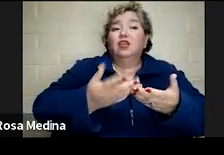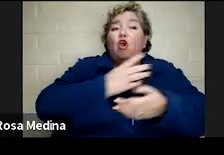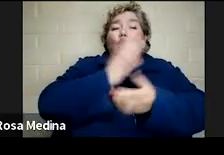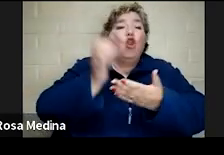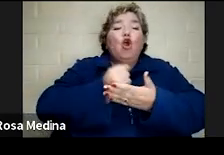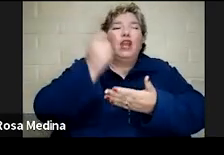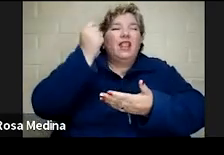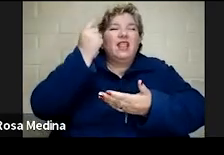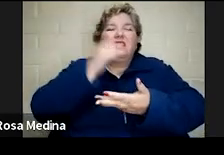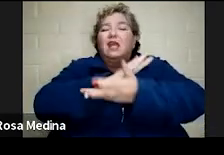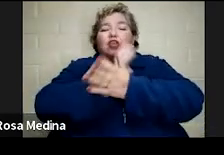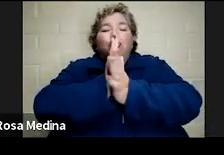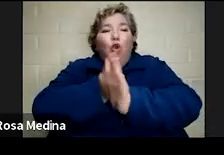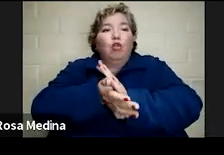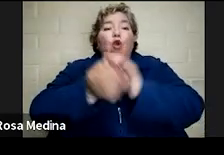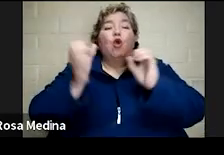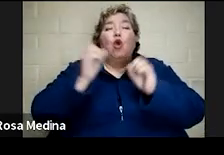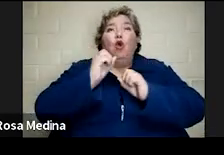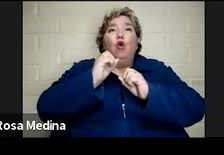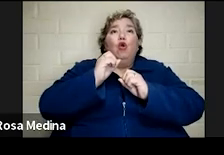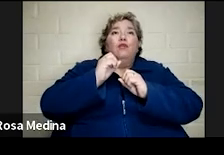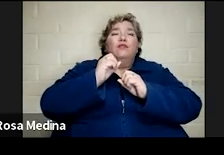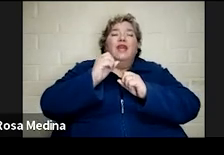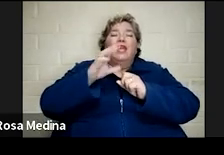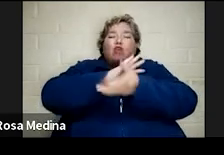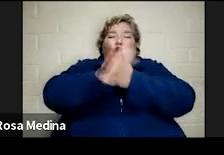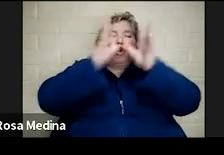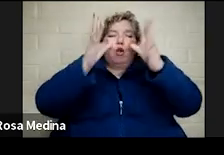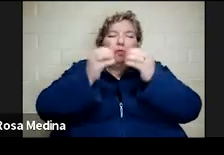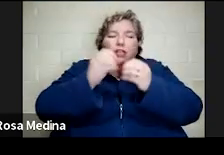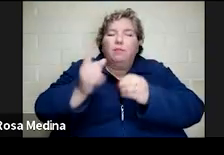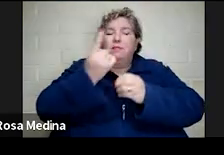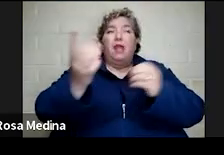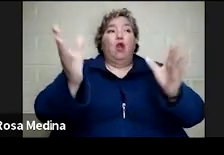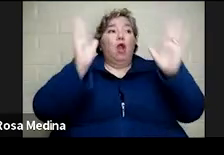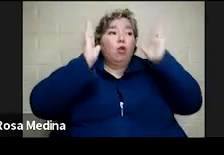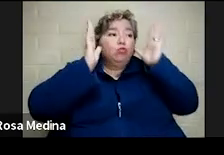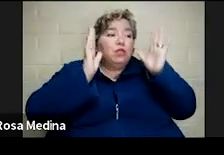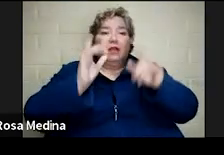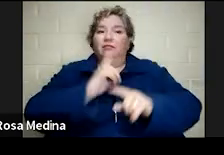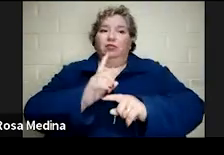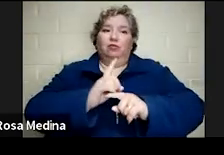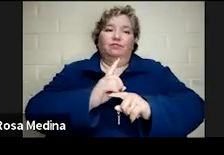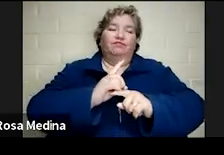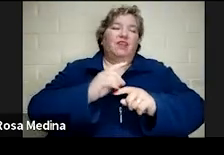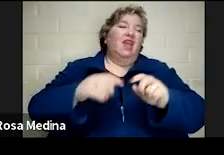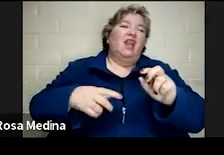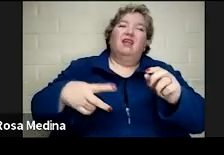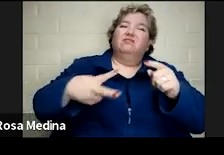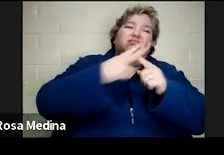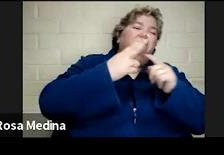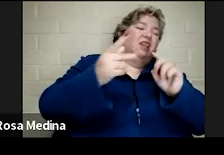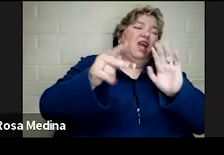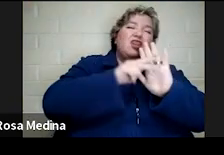está diciendo o entender escuchar la instrucción completa. Transgrede normas sin darse cuenta, interrumpe a sus